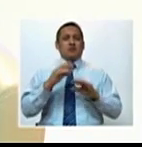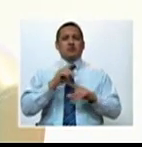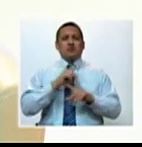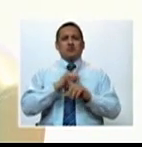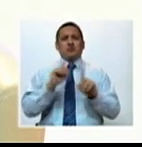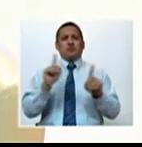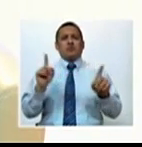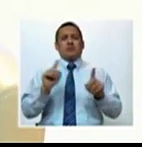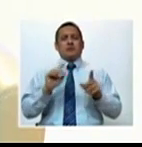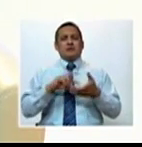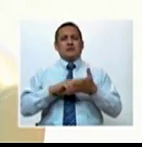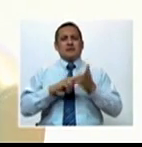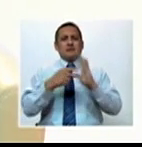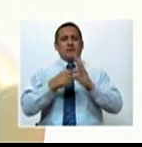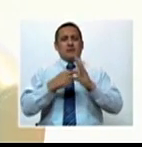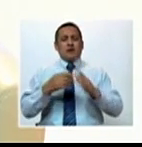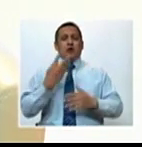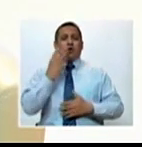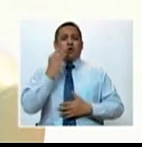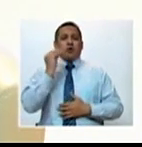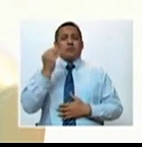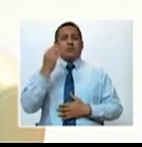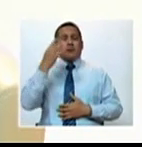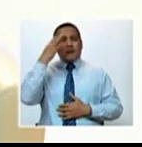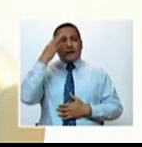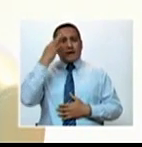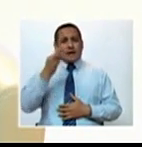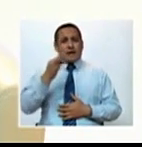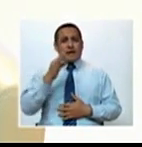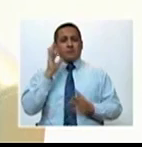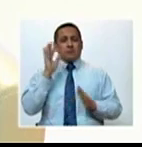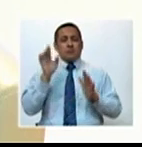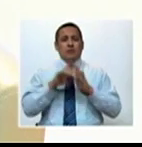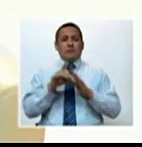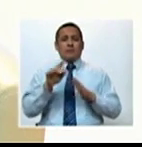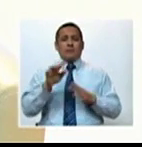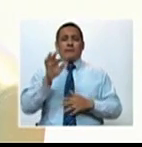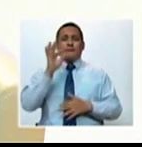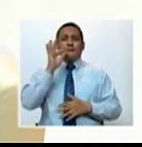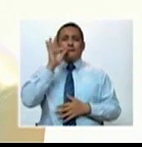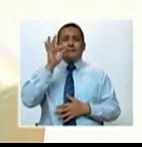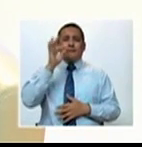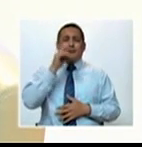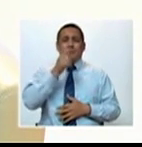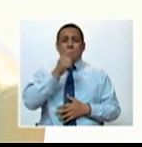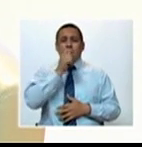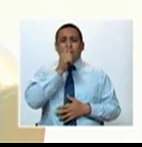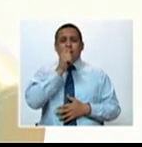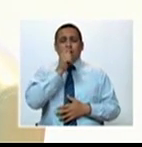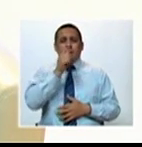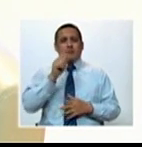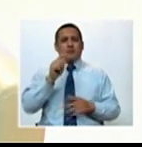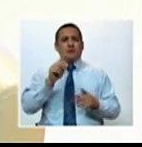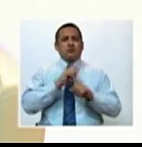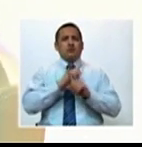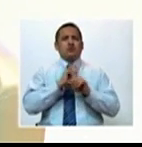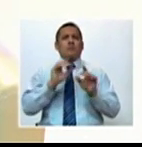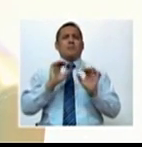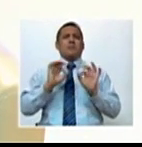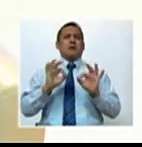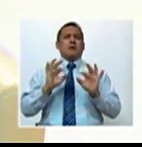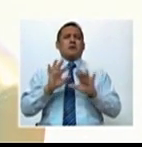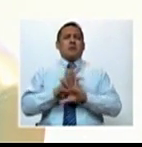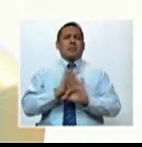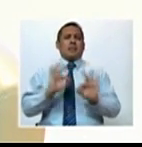otras palabras, los chicos piensan de que consumir marihuana no va a generar ningún tipo